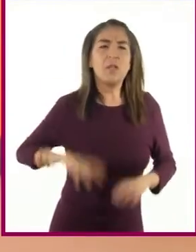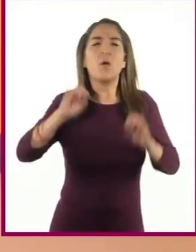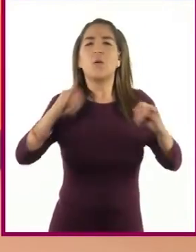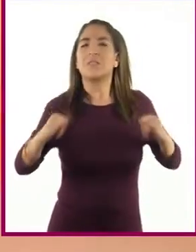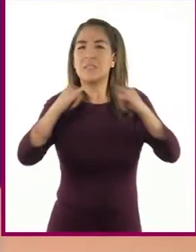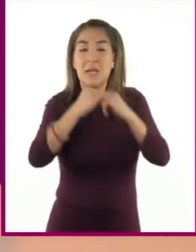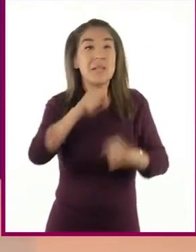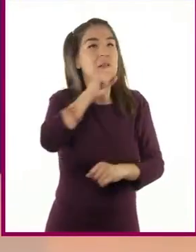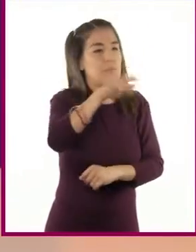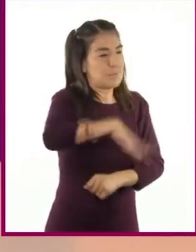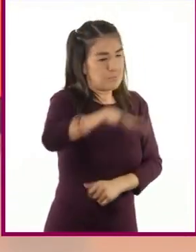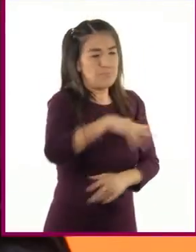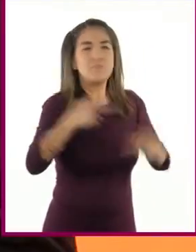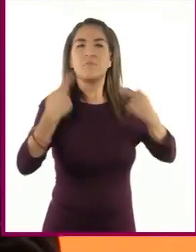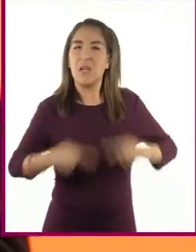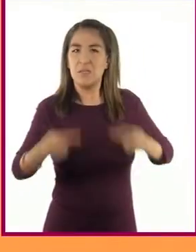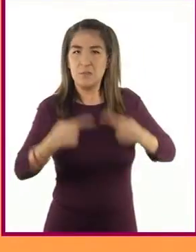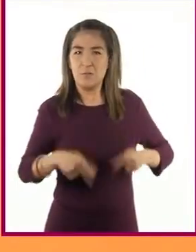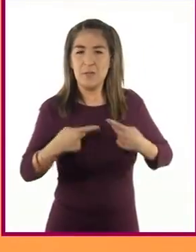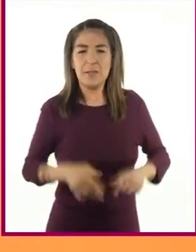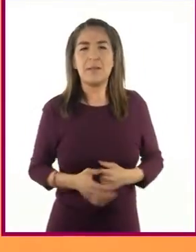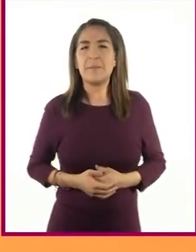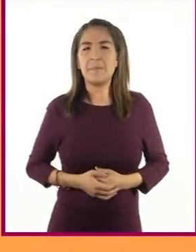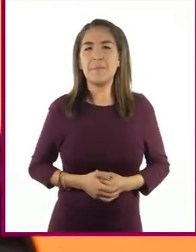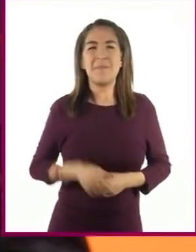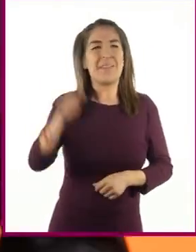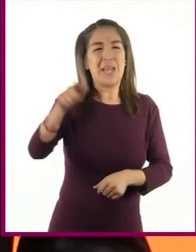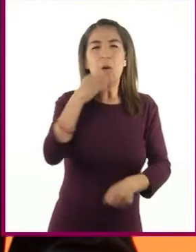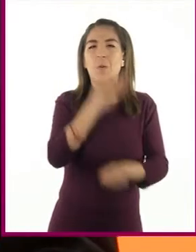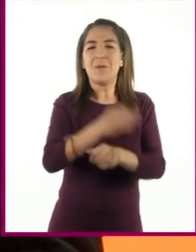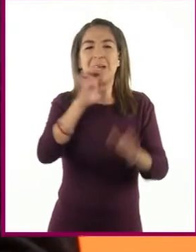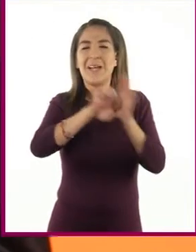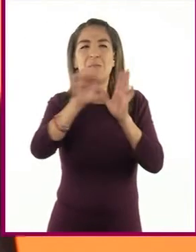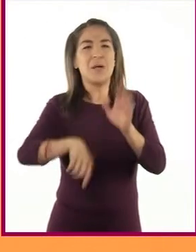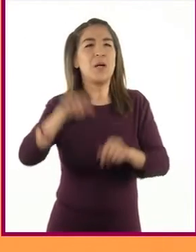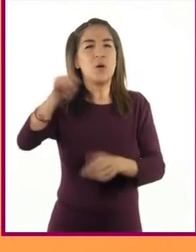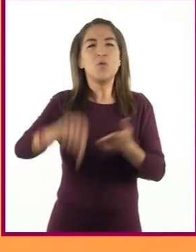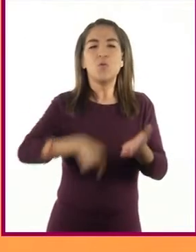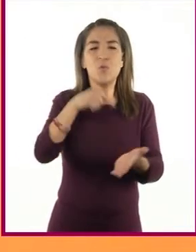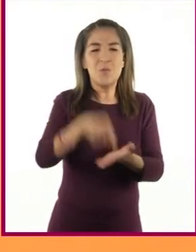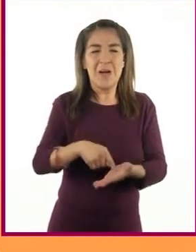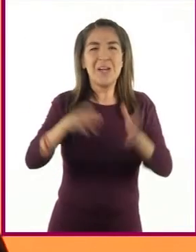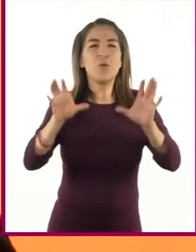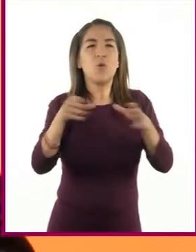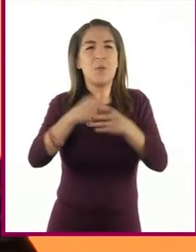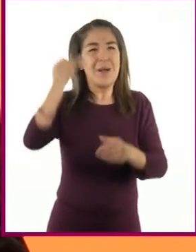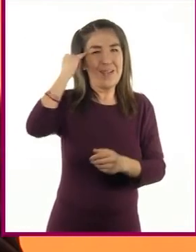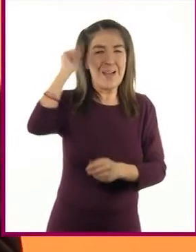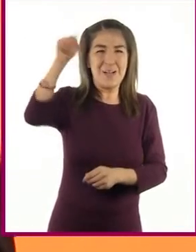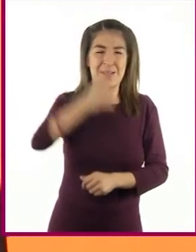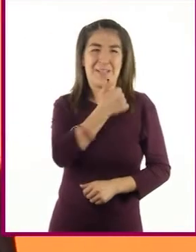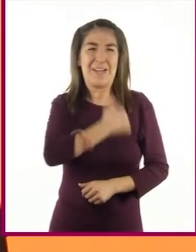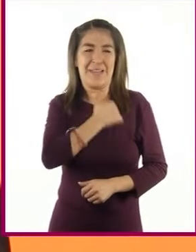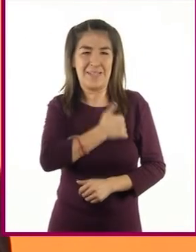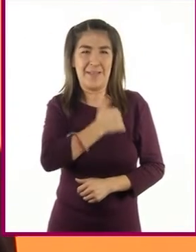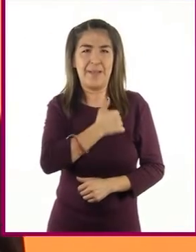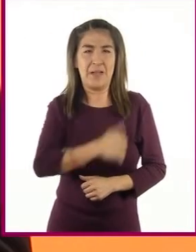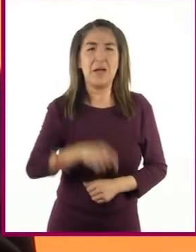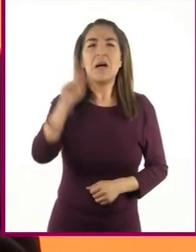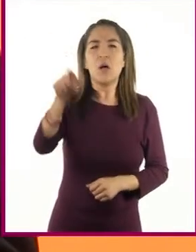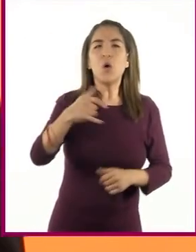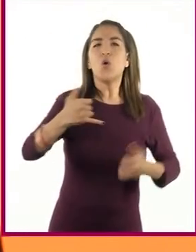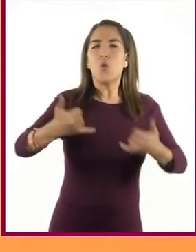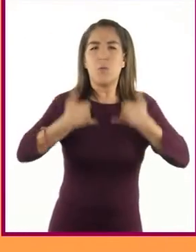los ciudadanos. En el caso que vimos sobre la comunidad indígena canadiense, los jóvenes de